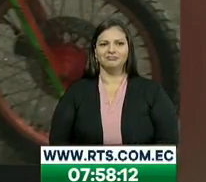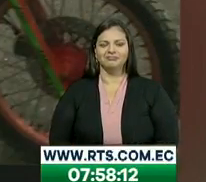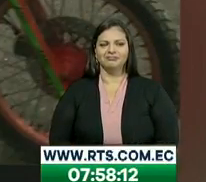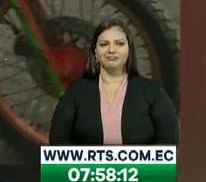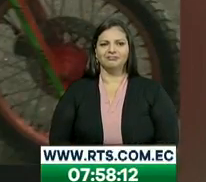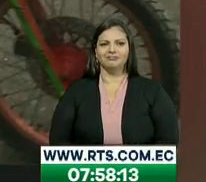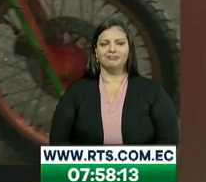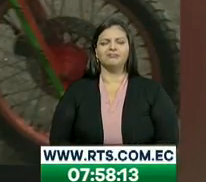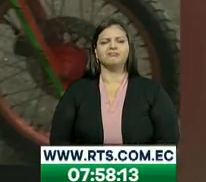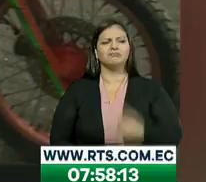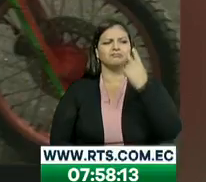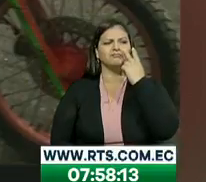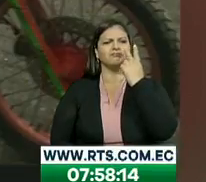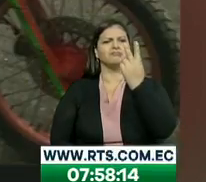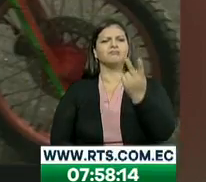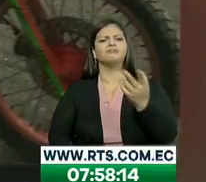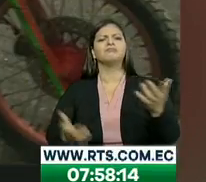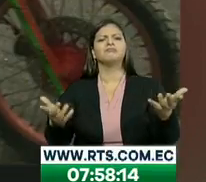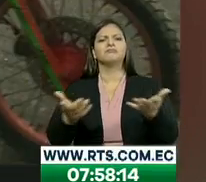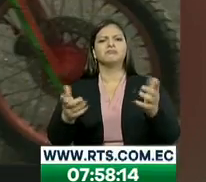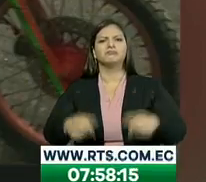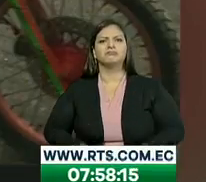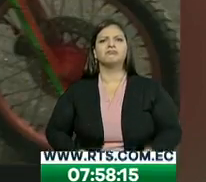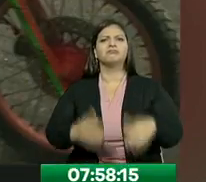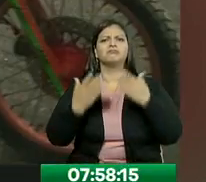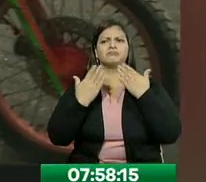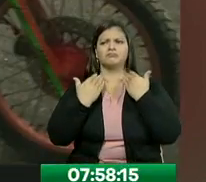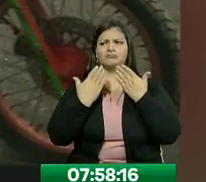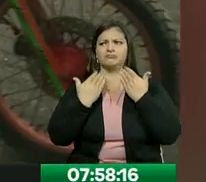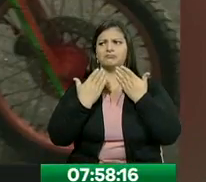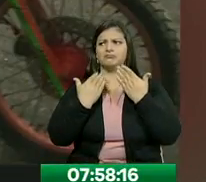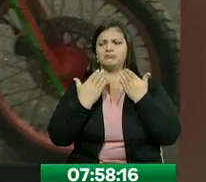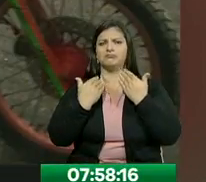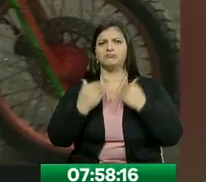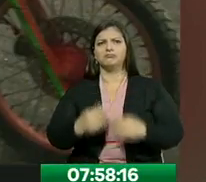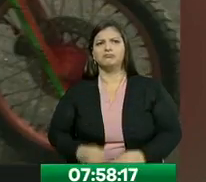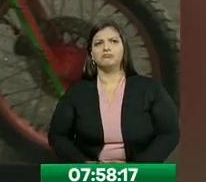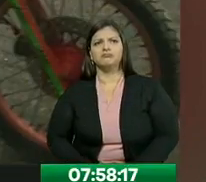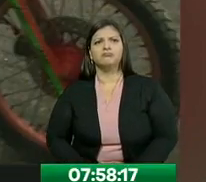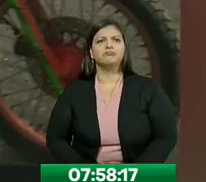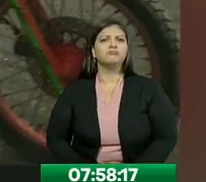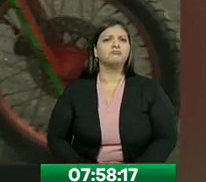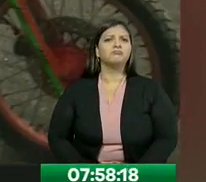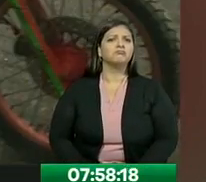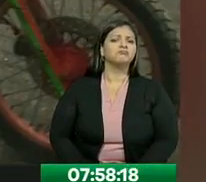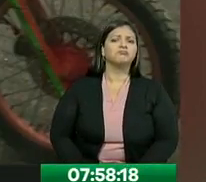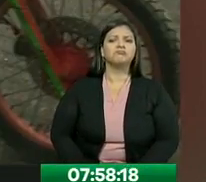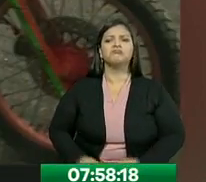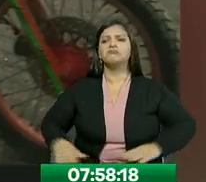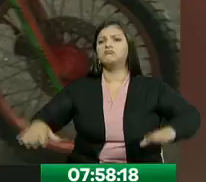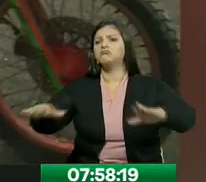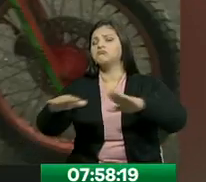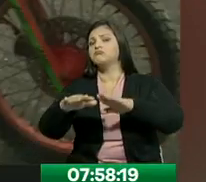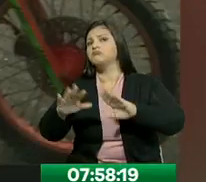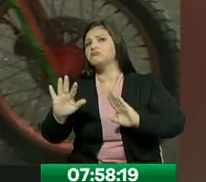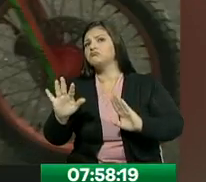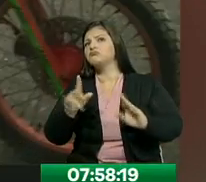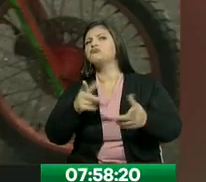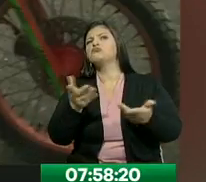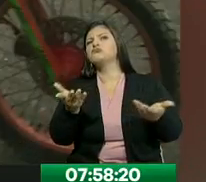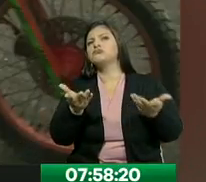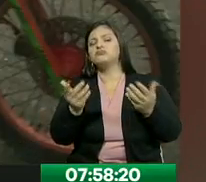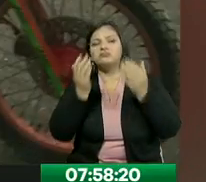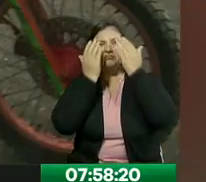sector suburbano de la ciudad o rural, en alguna zona rural, no se logra distinguir aquello. Pero lo que sí